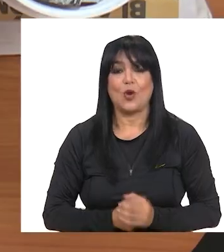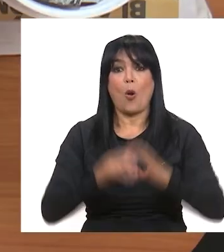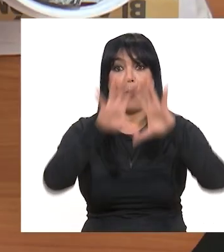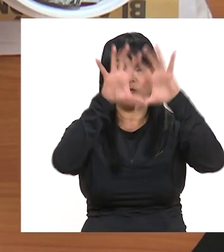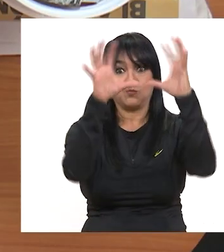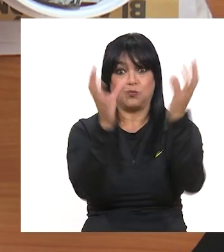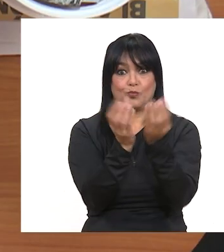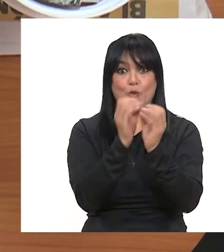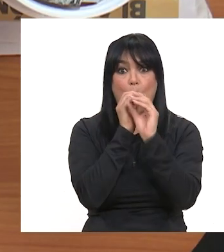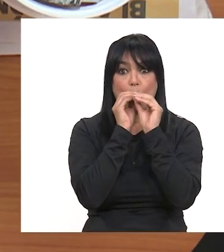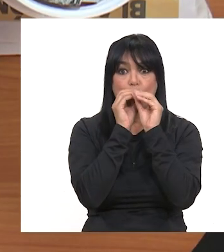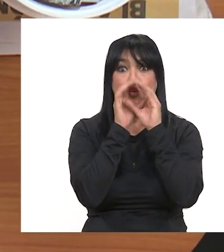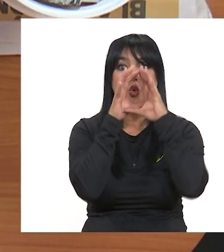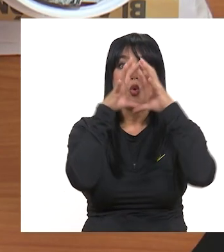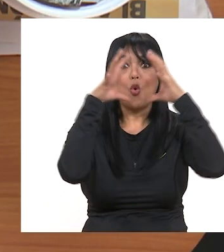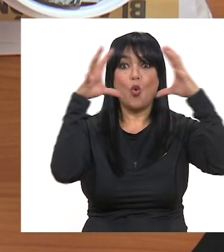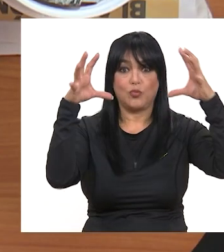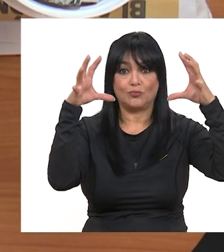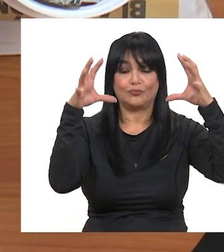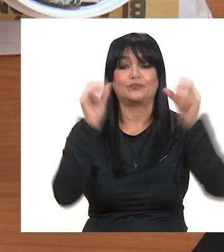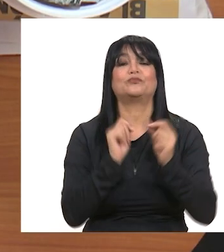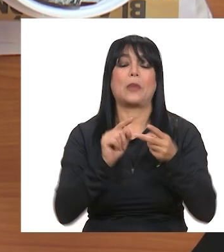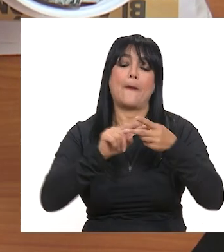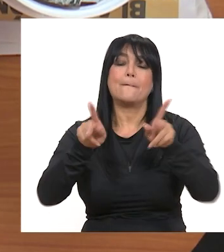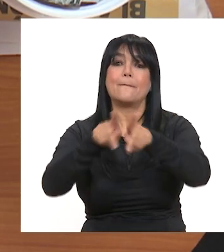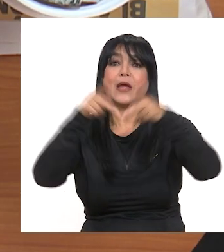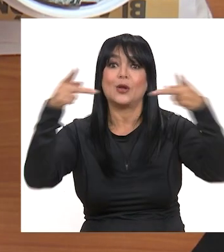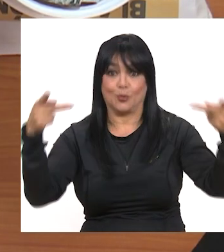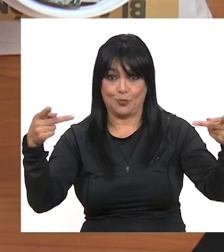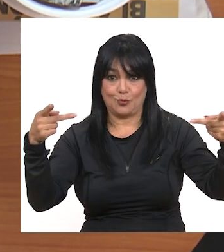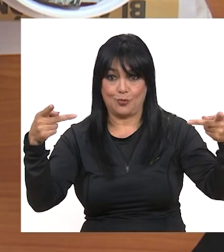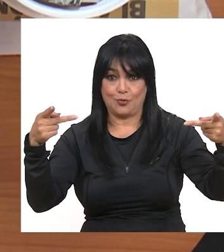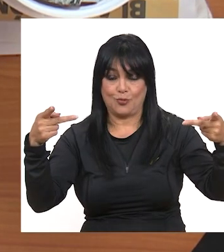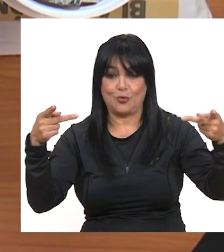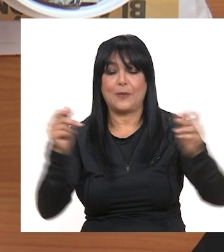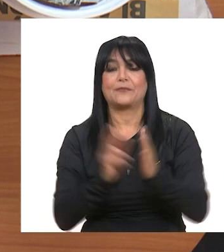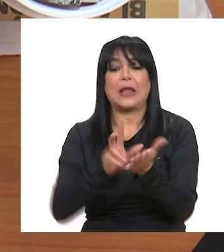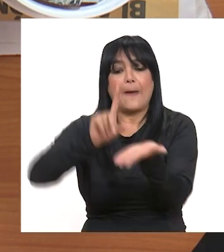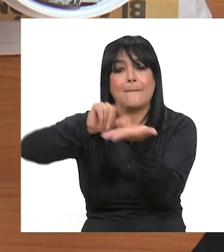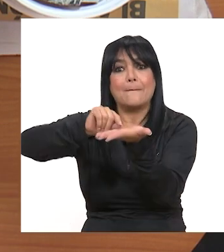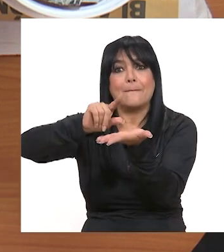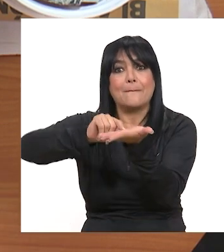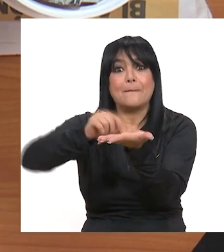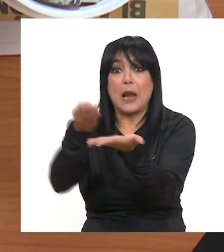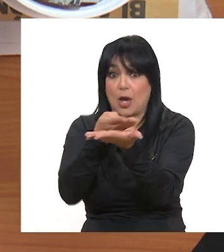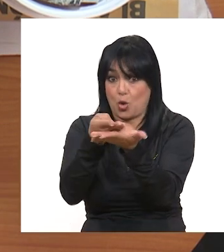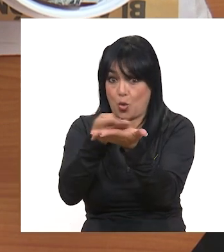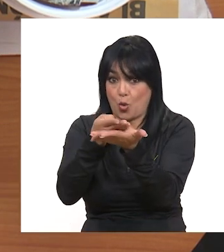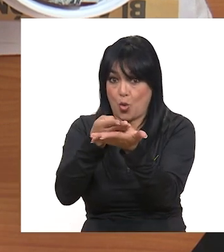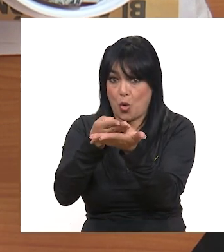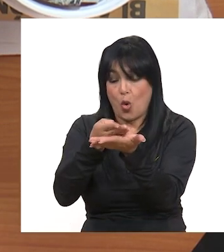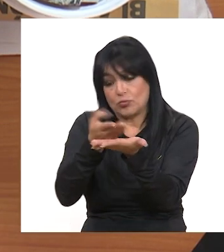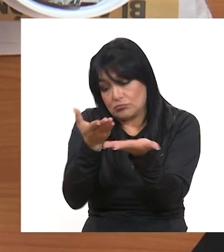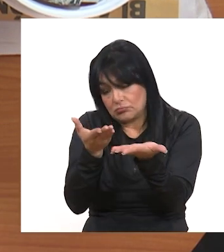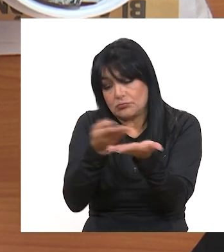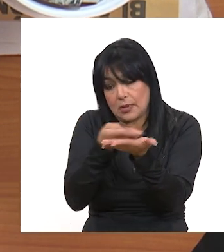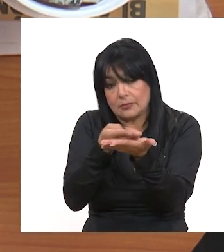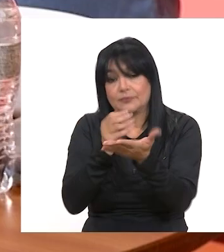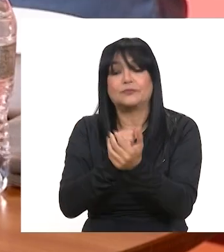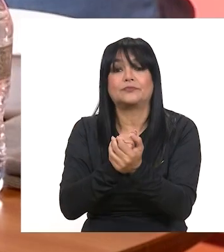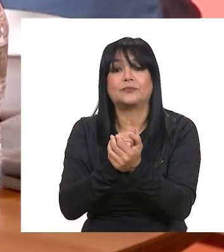Un globo o bomba, periódico, resistol blanco o